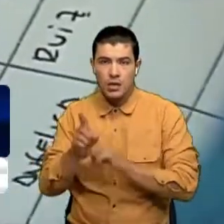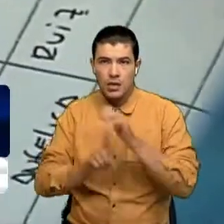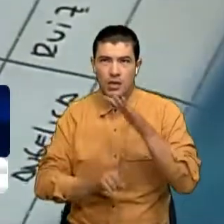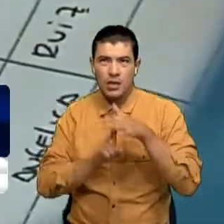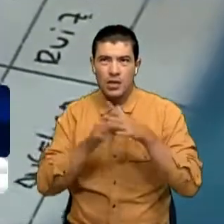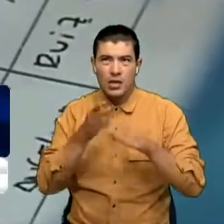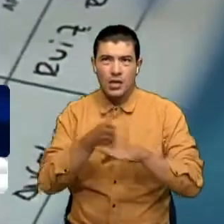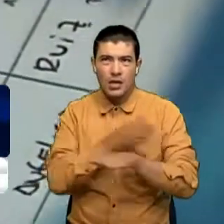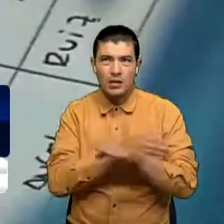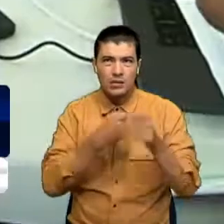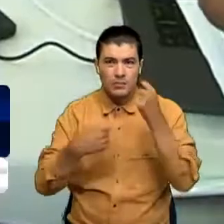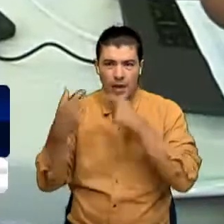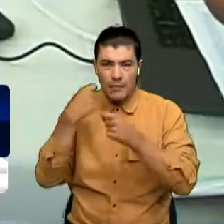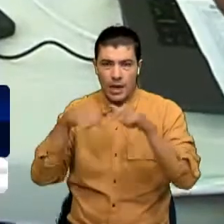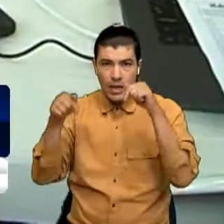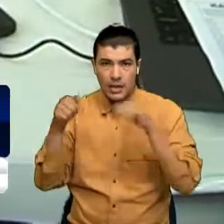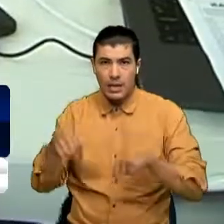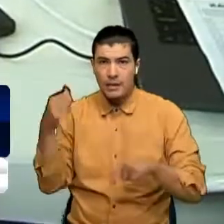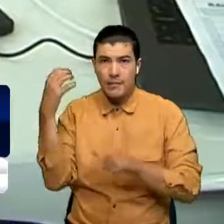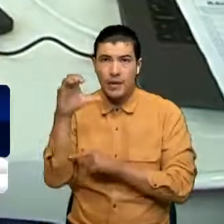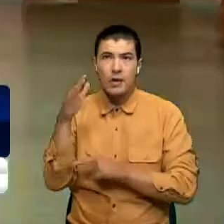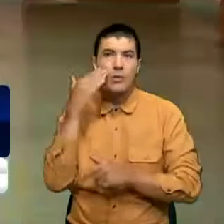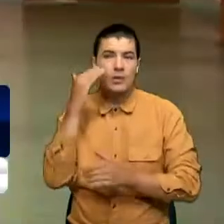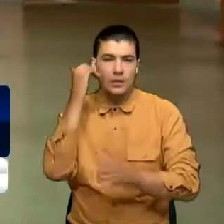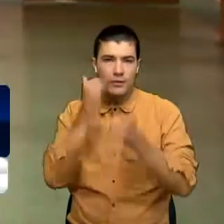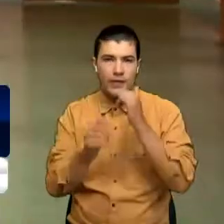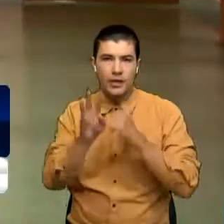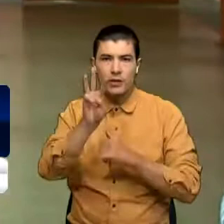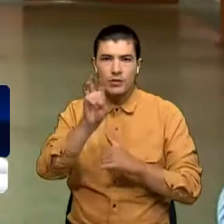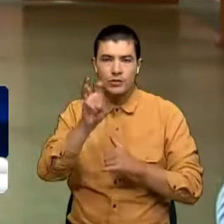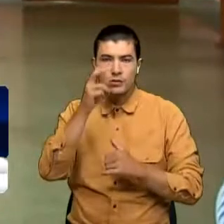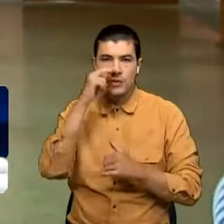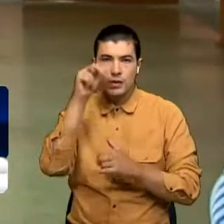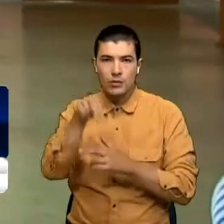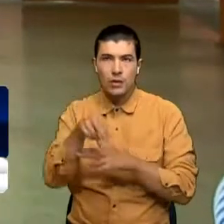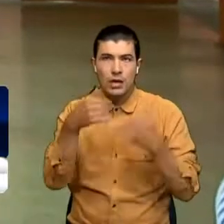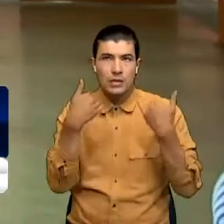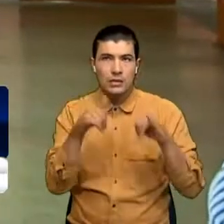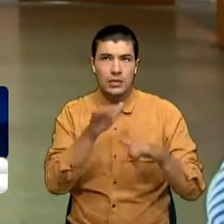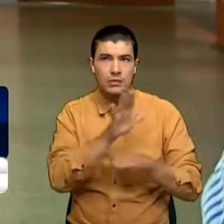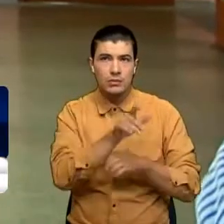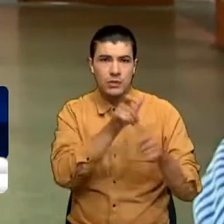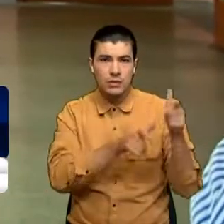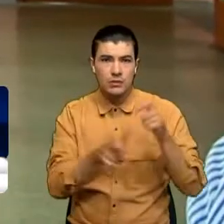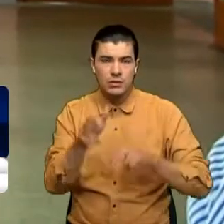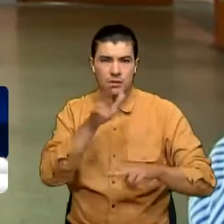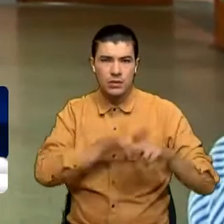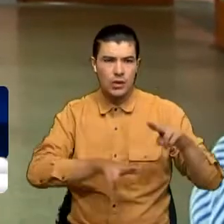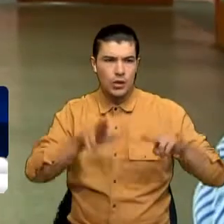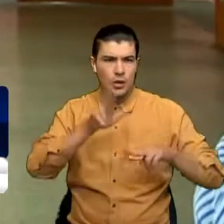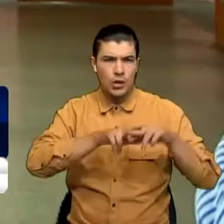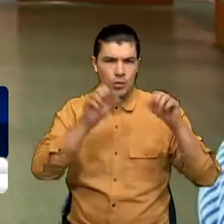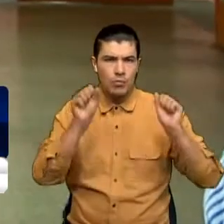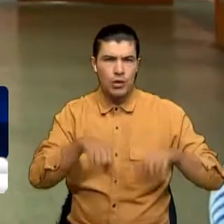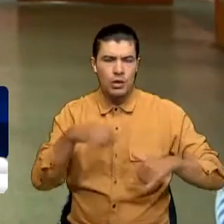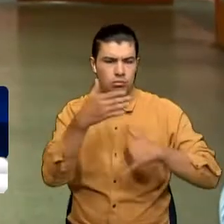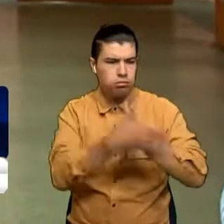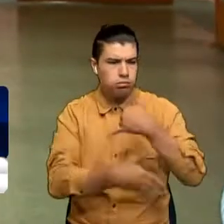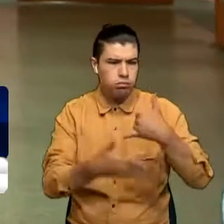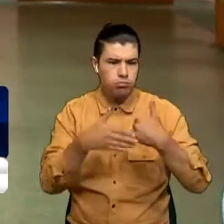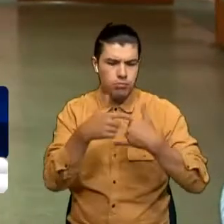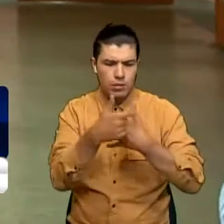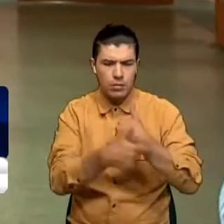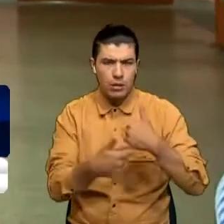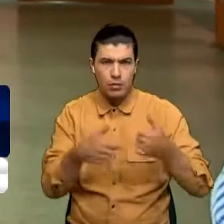censo realizado en todo el país y que finalizó el 8 de junio ya estar regulares en el país les facilita poder transitar por todo el país puede tener